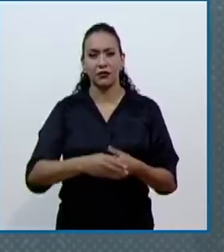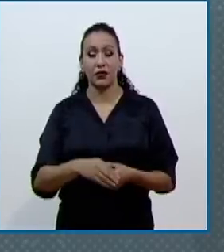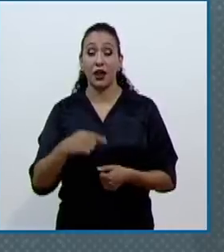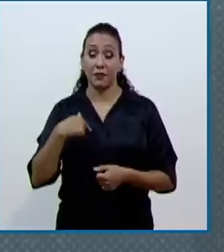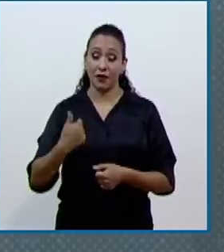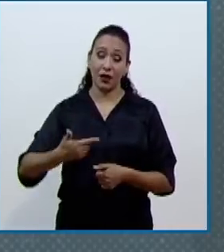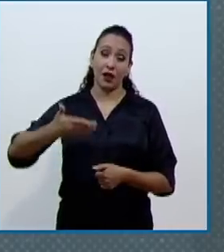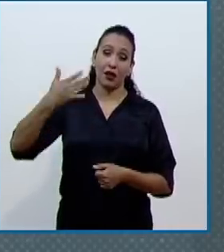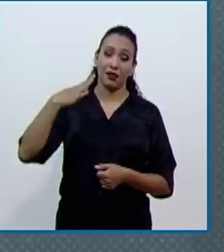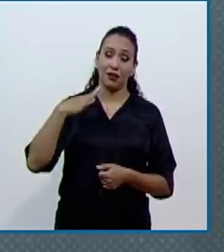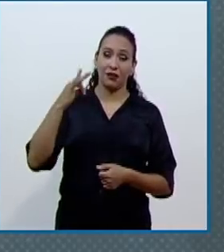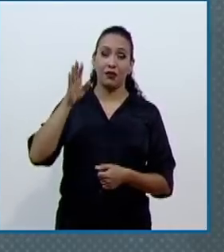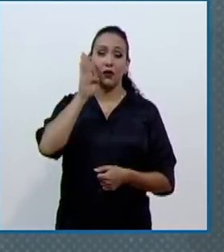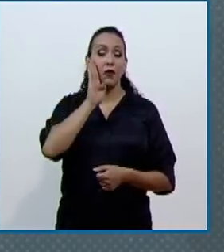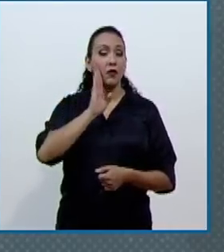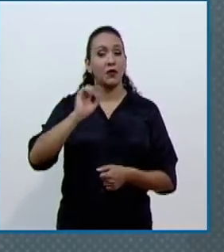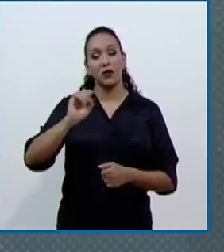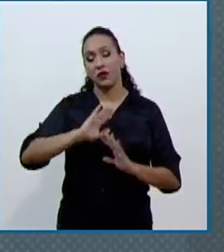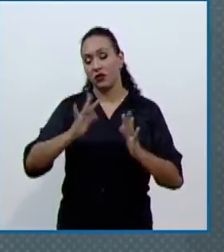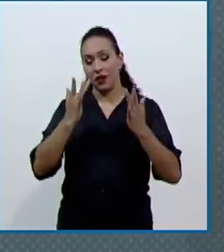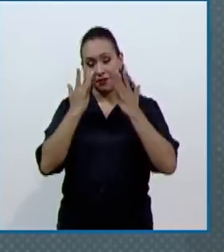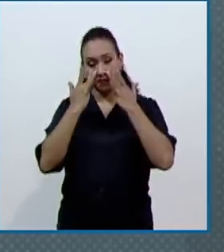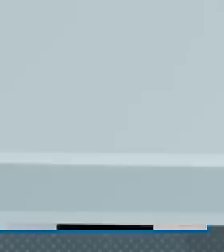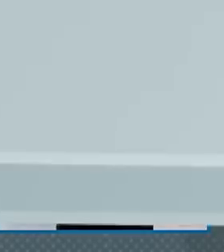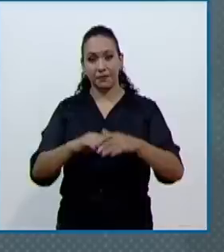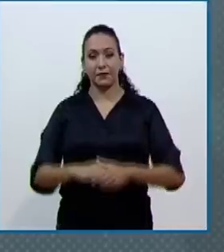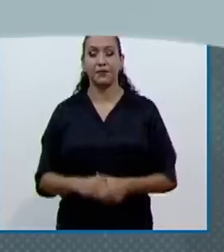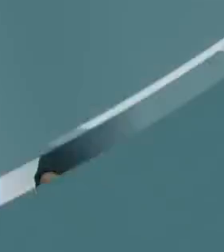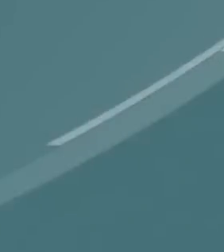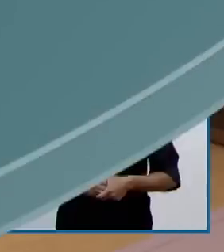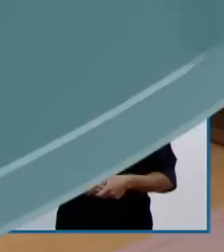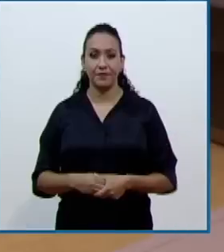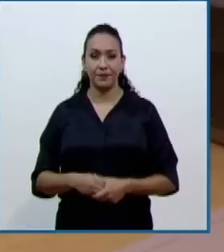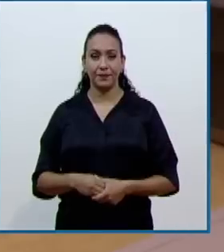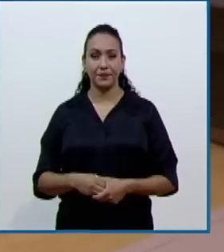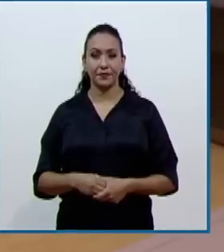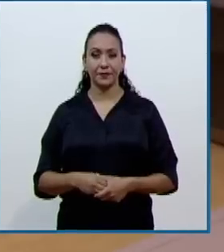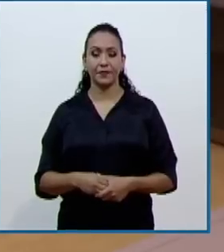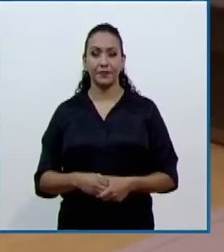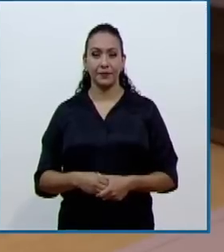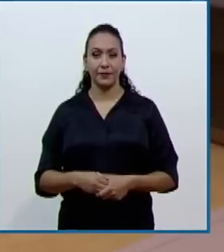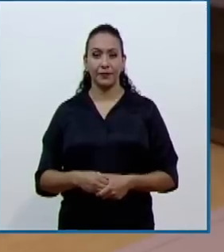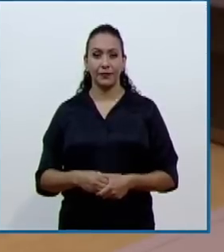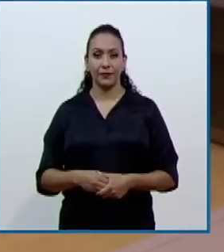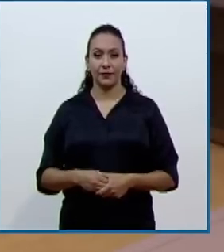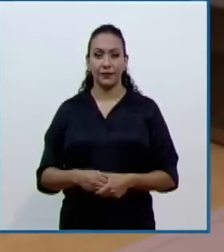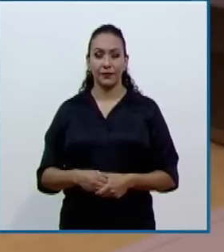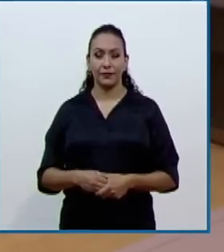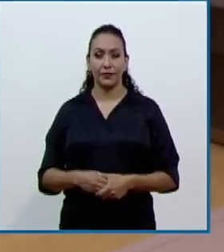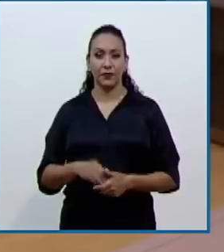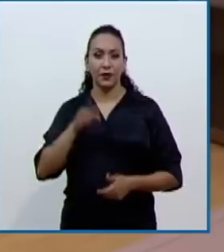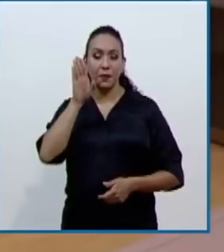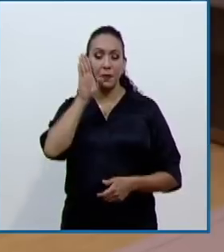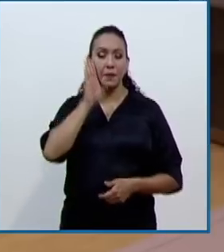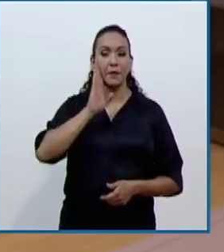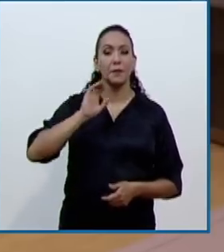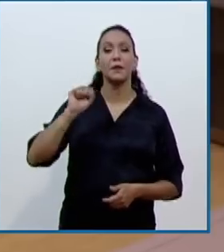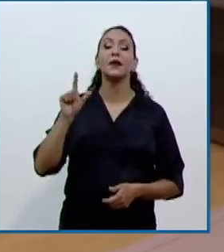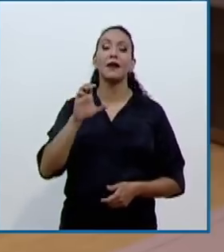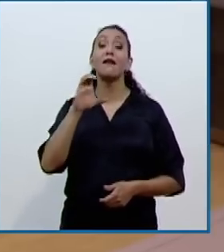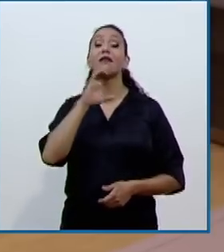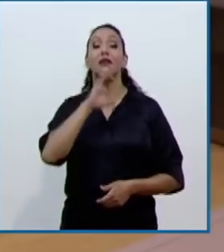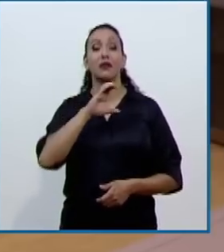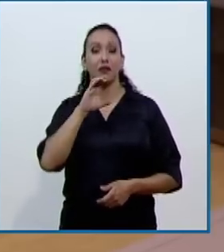Corte de Justicia de la Nación. Y el ministro Juan Luis González